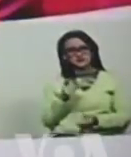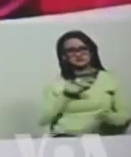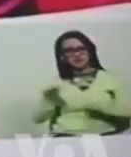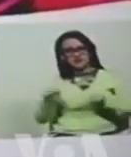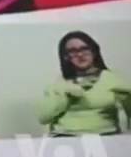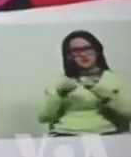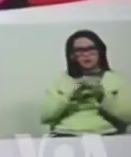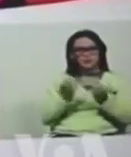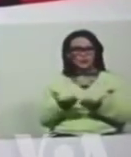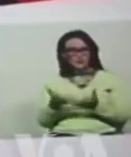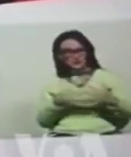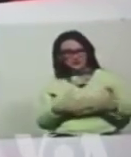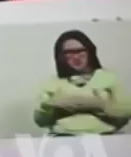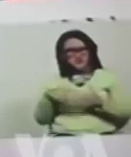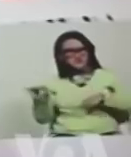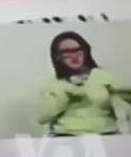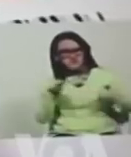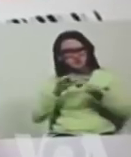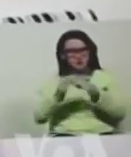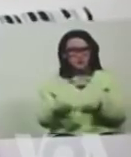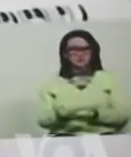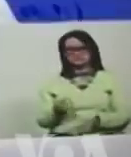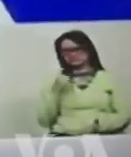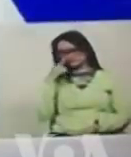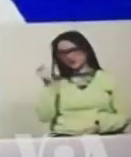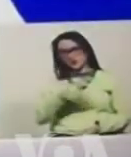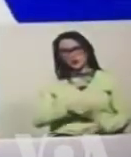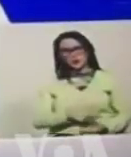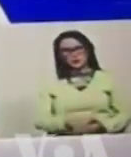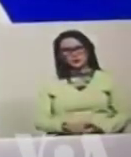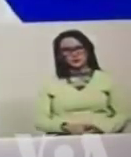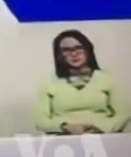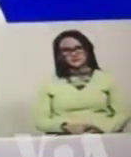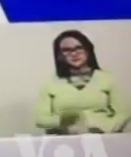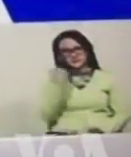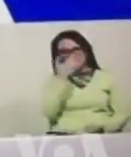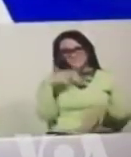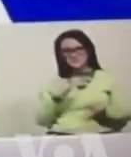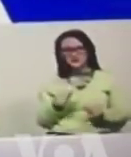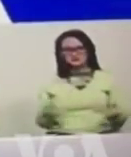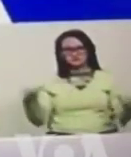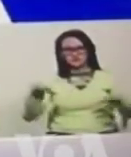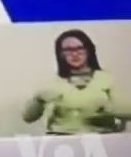mundo, ¿no? El mundo cambió, los imperios ya están en decadencia y es cuestión